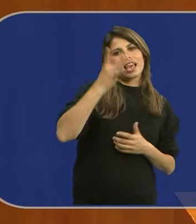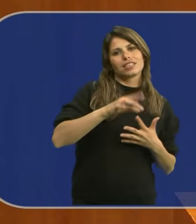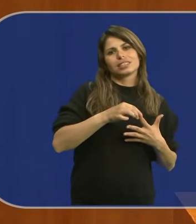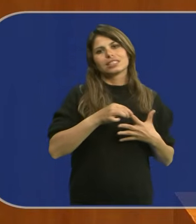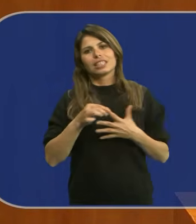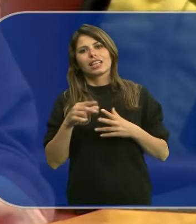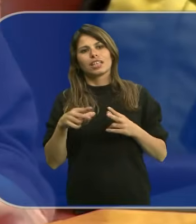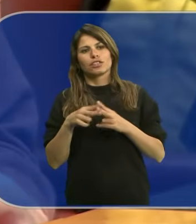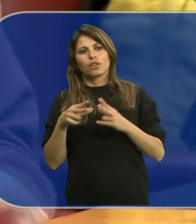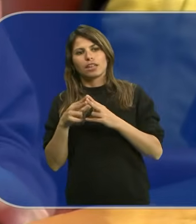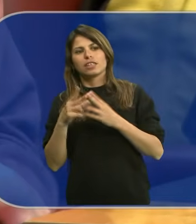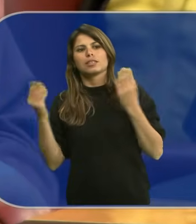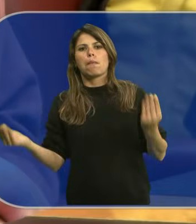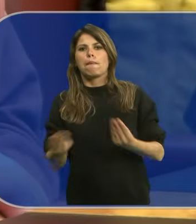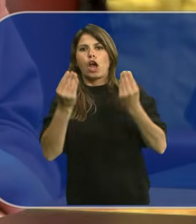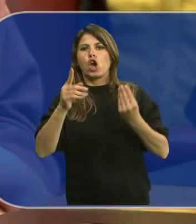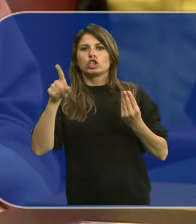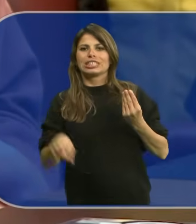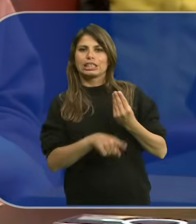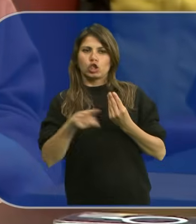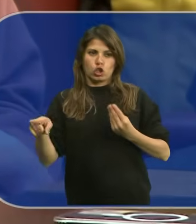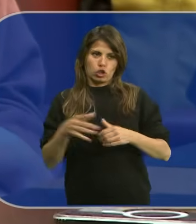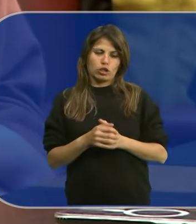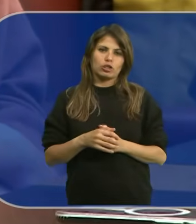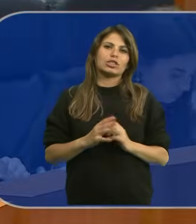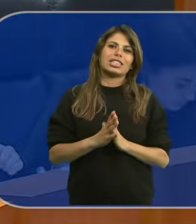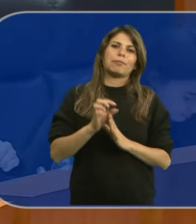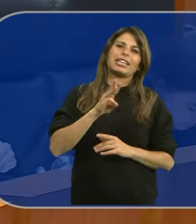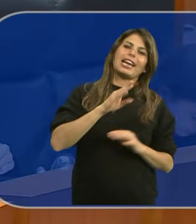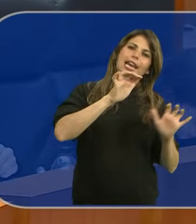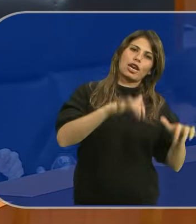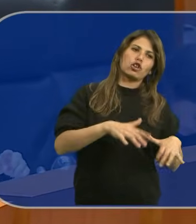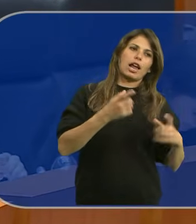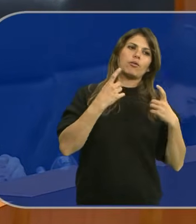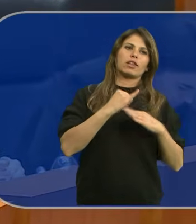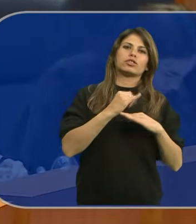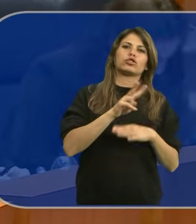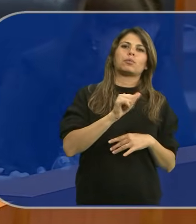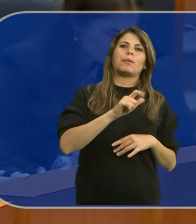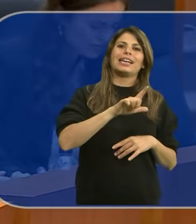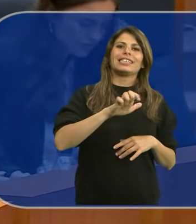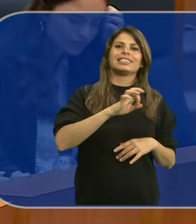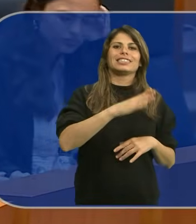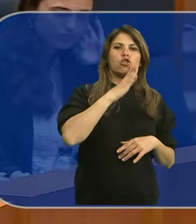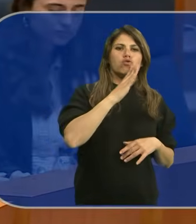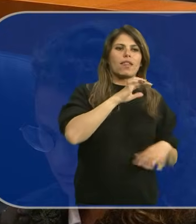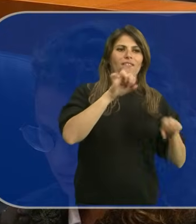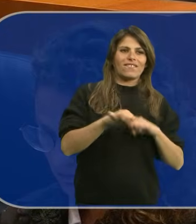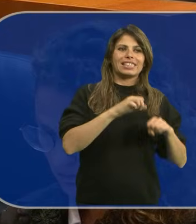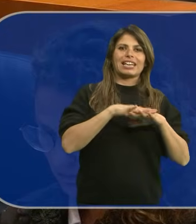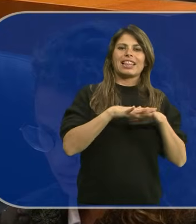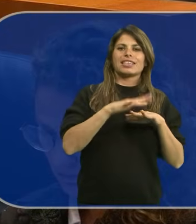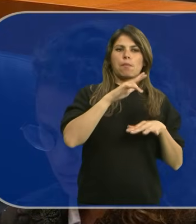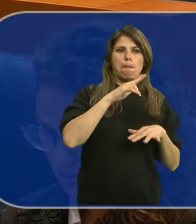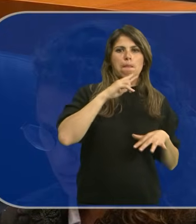tendencias sociales que el Parlamento. Desde Santa María del Páramo, en León, el alumnado del Instituto Valles de Luna defendía el valor de las redes. Porque